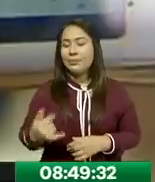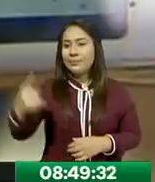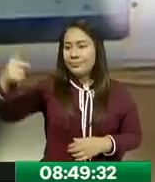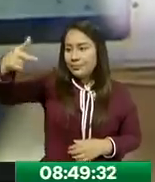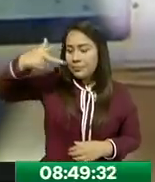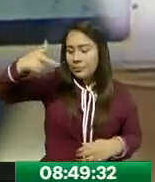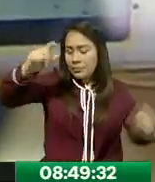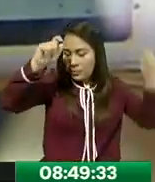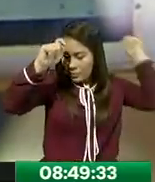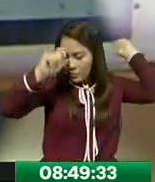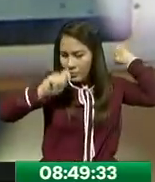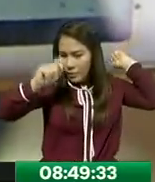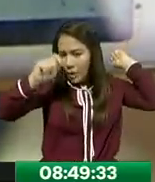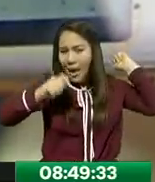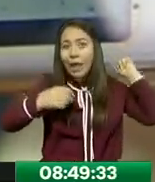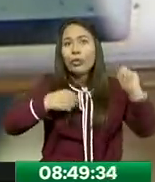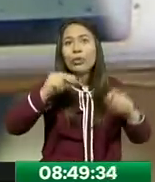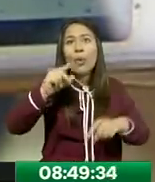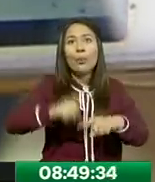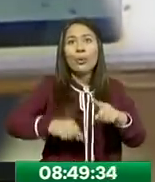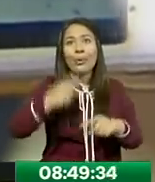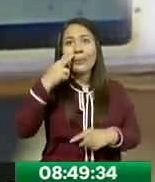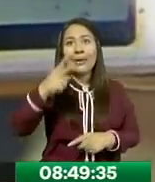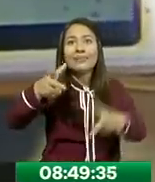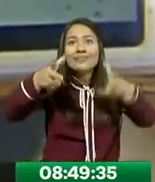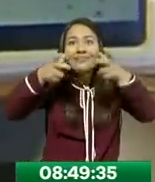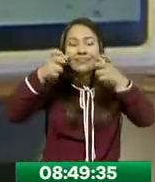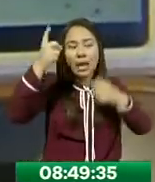gorra, no se le puede visualizar exactamente, pero estamos